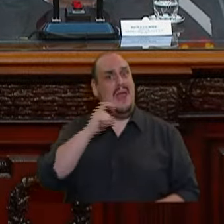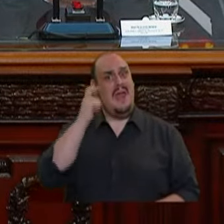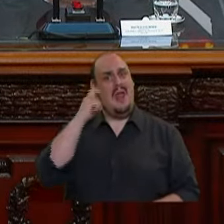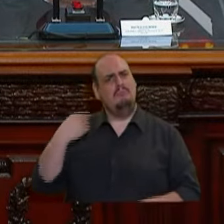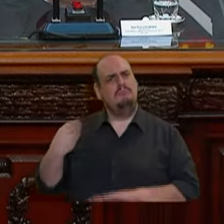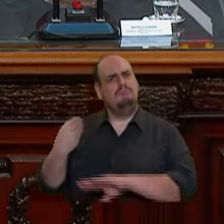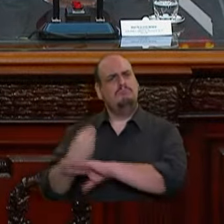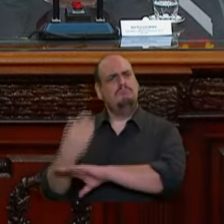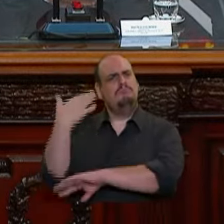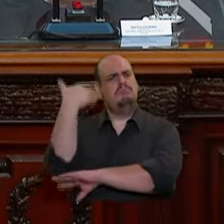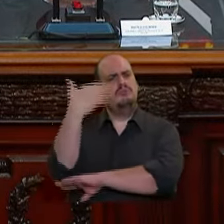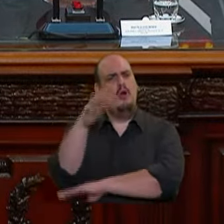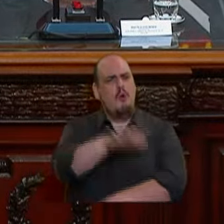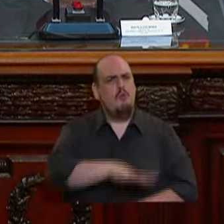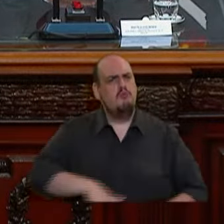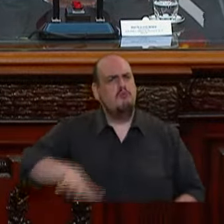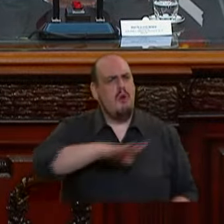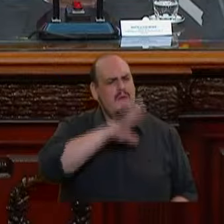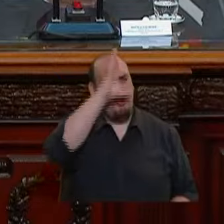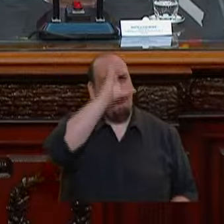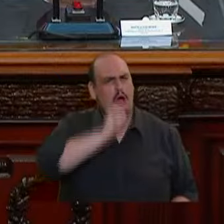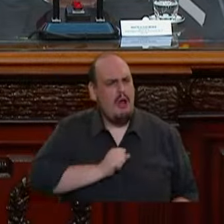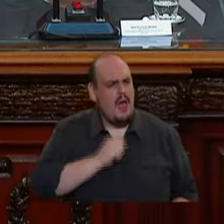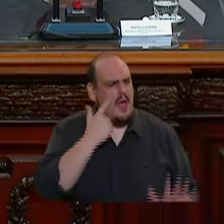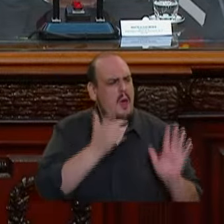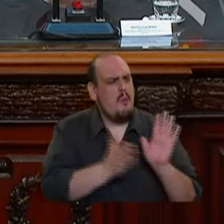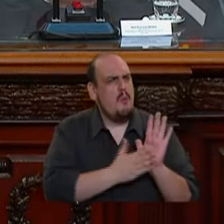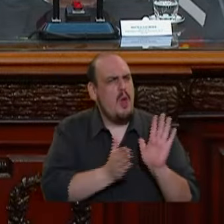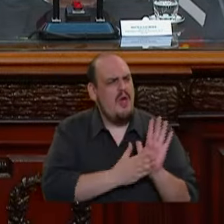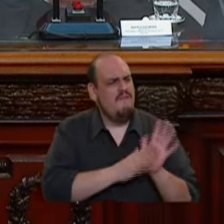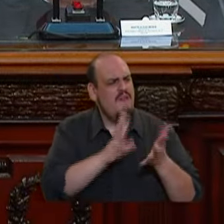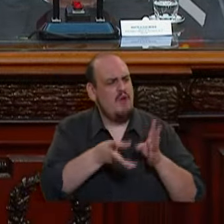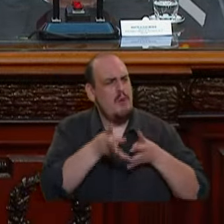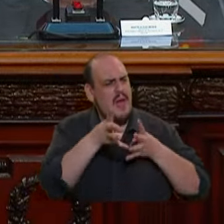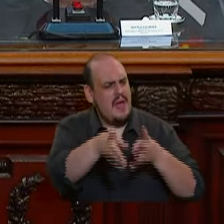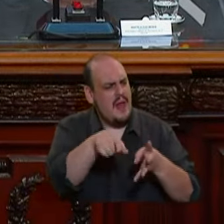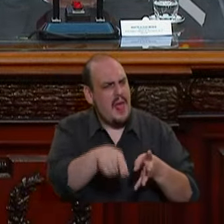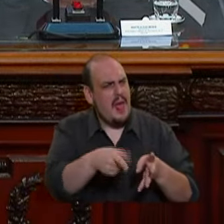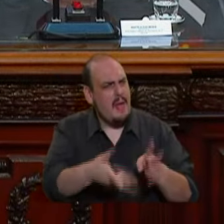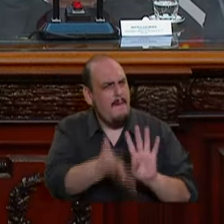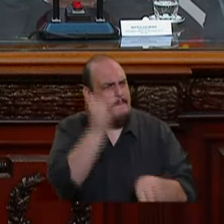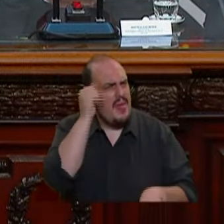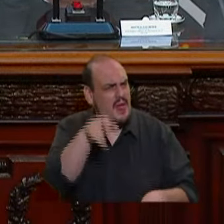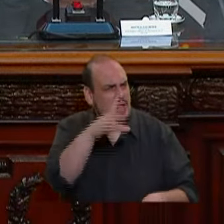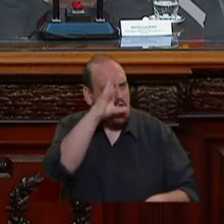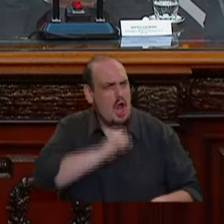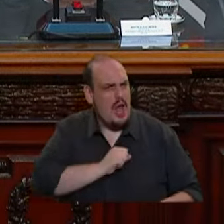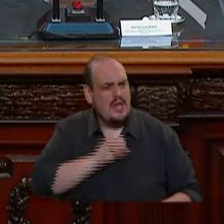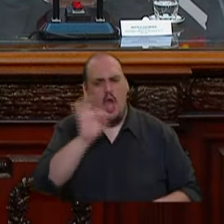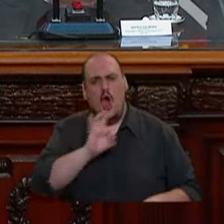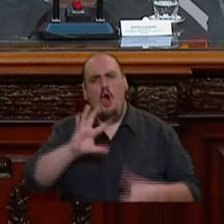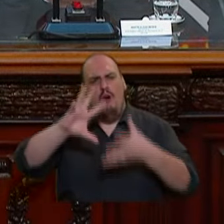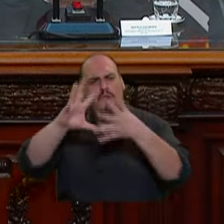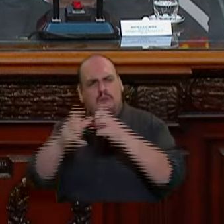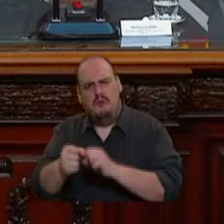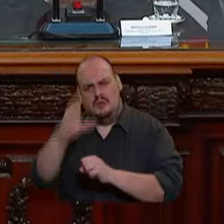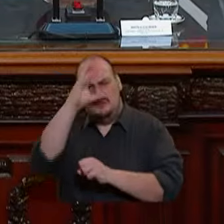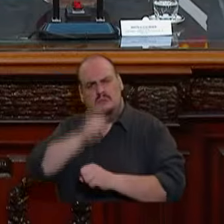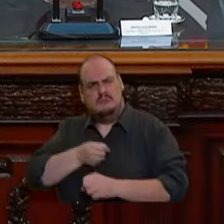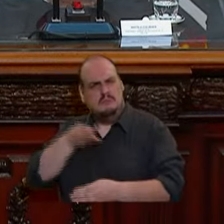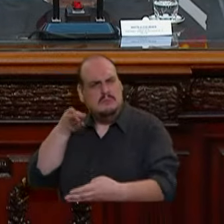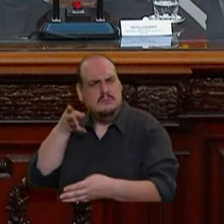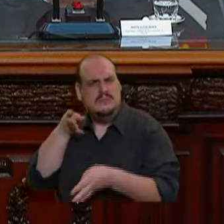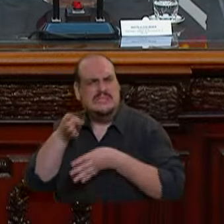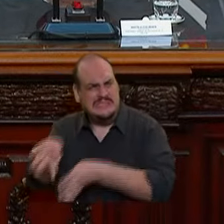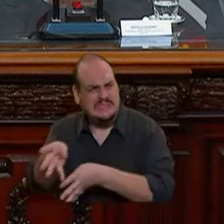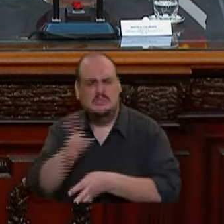dijo que el coraje de un pueblo no se comprueba únicamente en el campo de batalla o al enfrentar desgracias, sino que también se comprueba por la